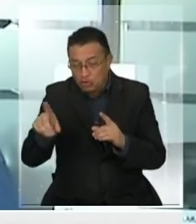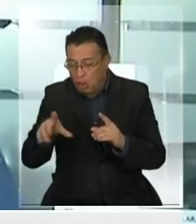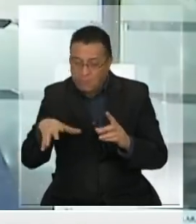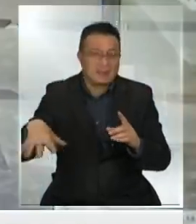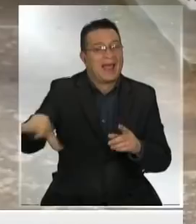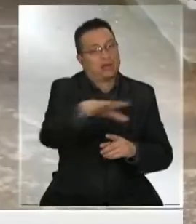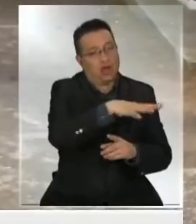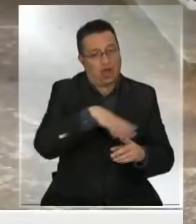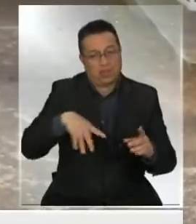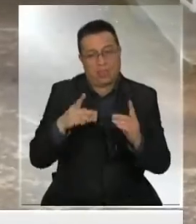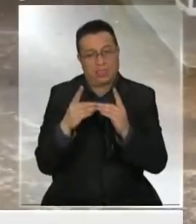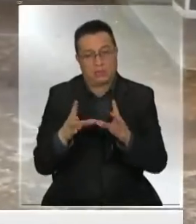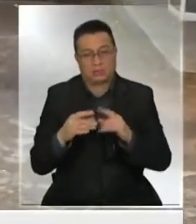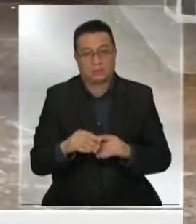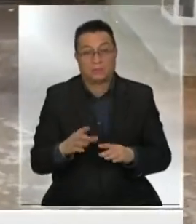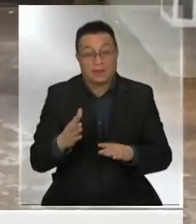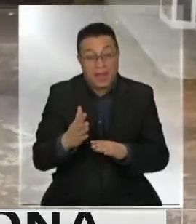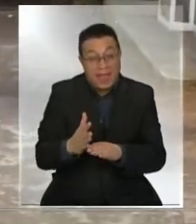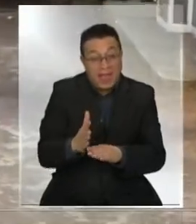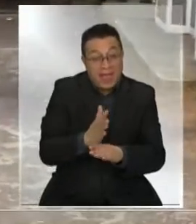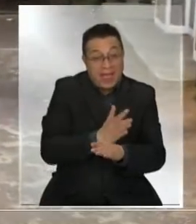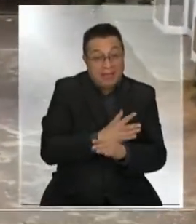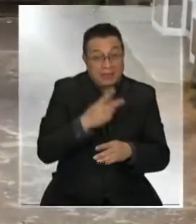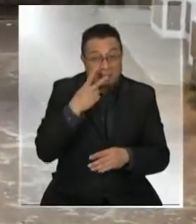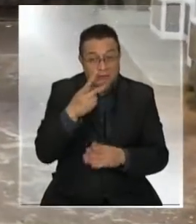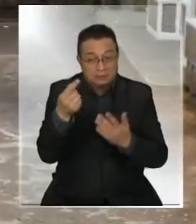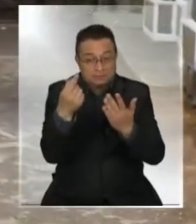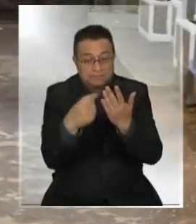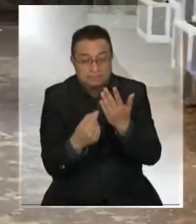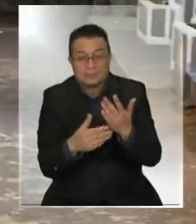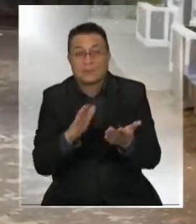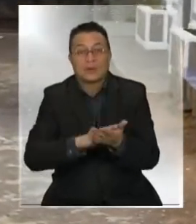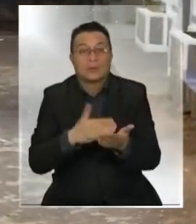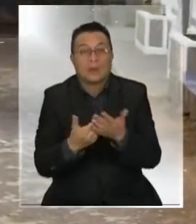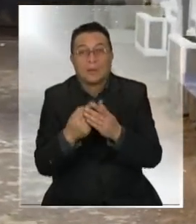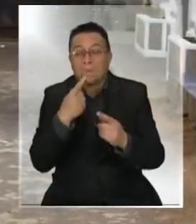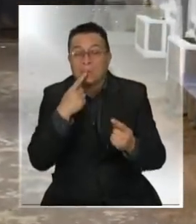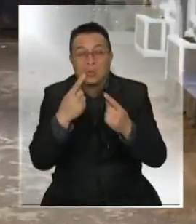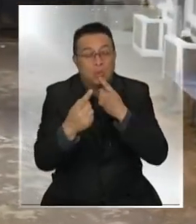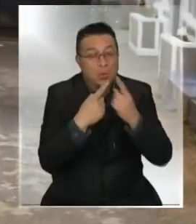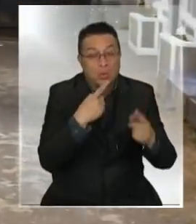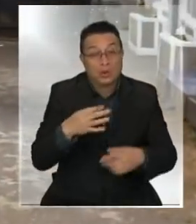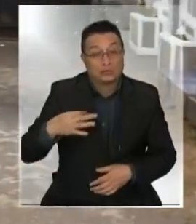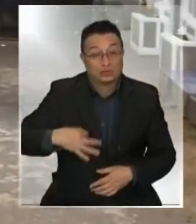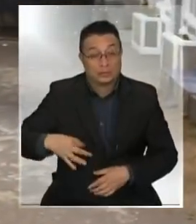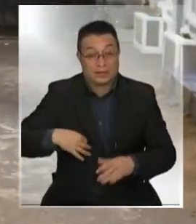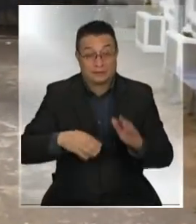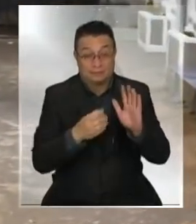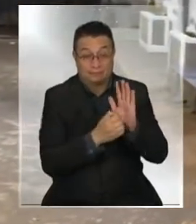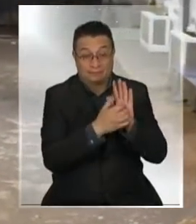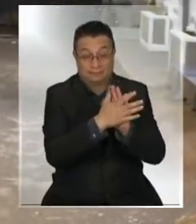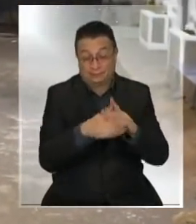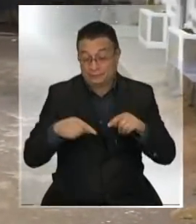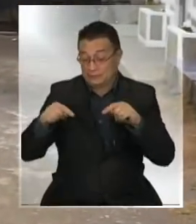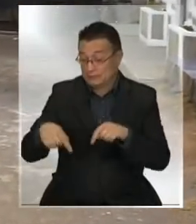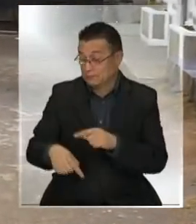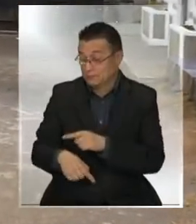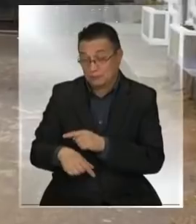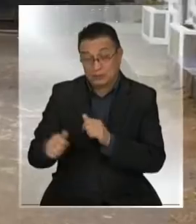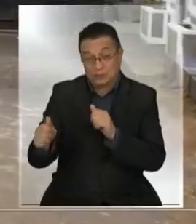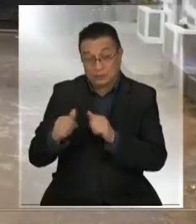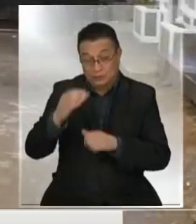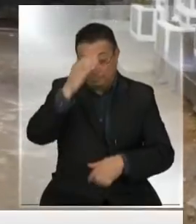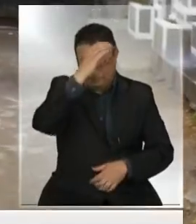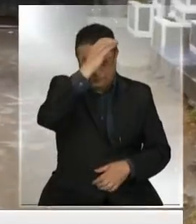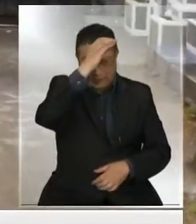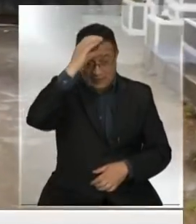tiene que ser para todos. Poco antes que se conozcan los resultados de la consulta ciudadana a la Araucanía, acá, en las cercanías de